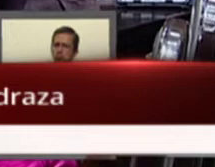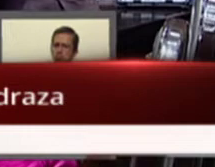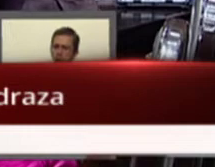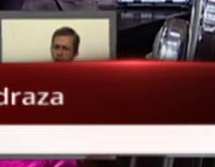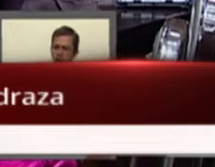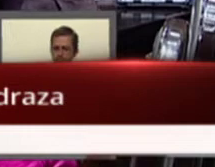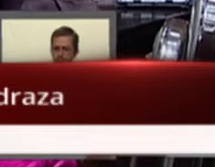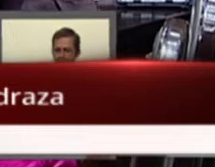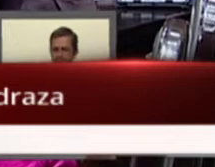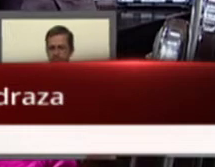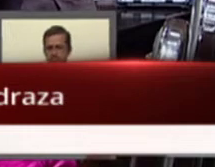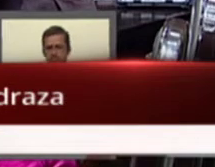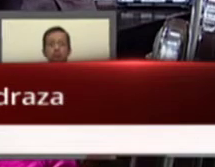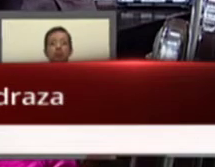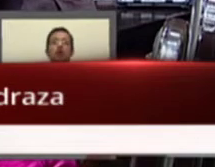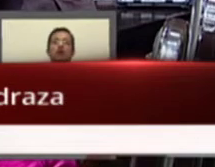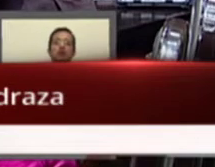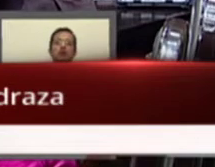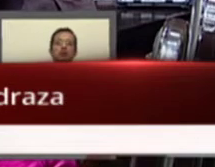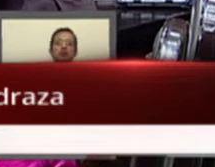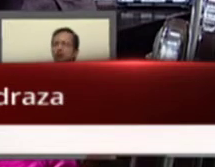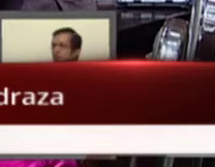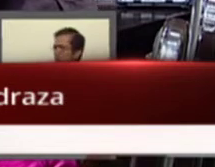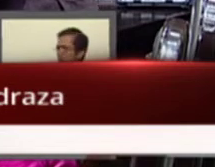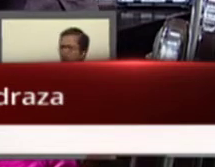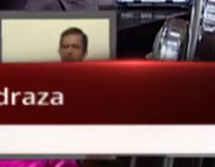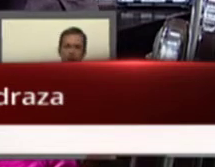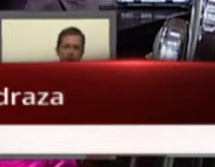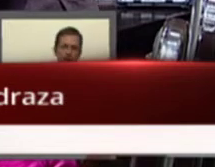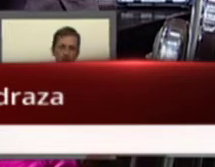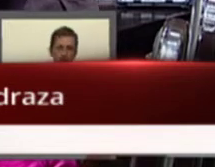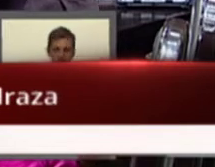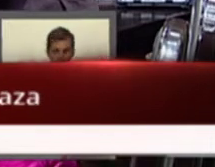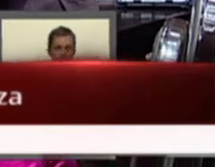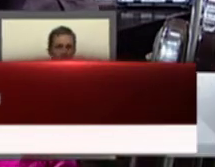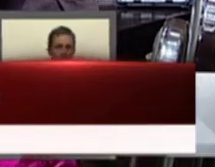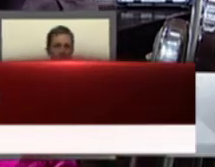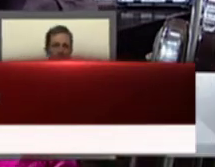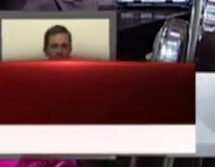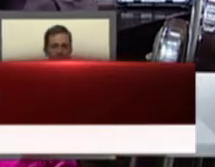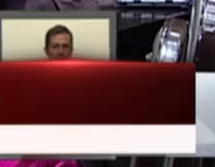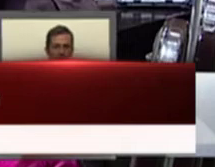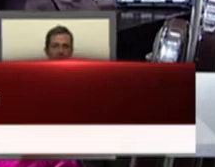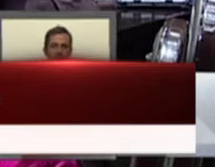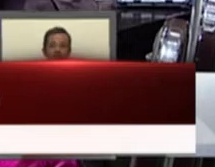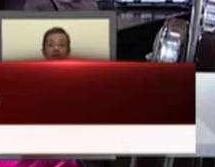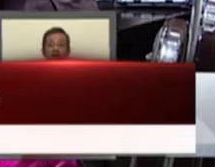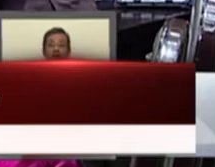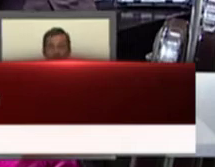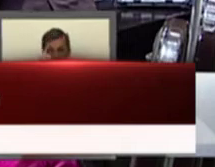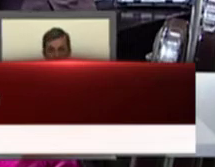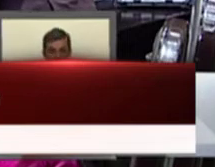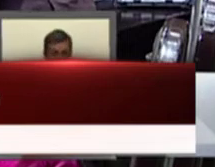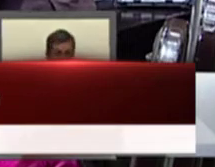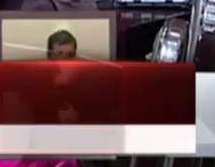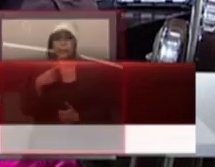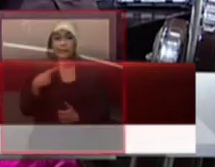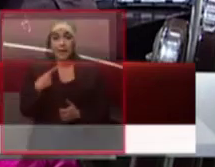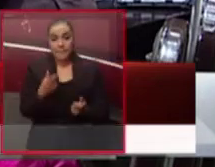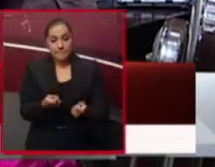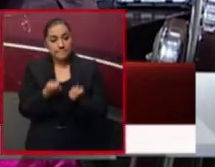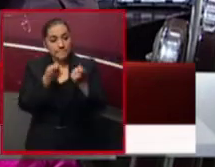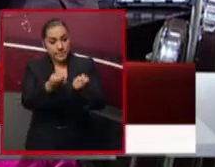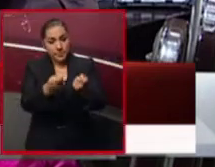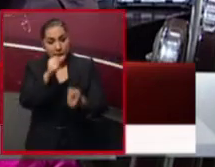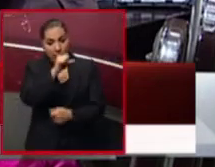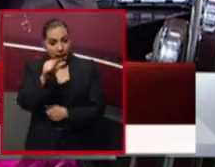las fuentes de donde obtienen la información. También dar certeza laboral para que no estén